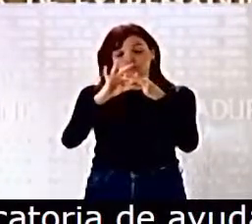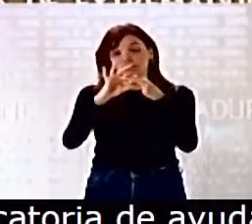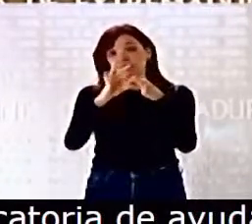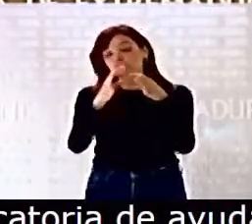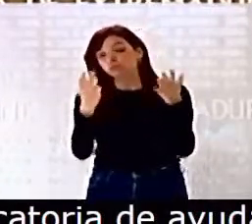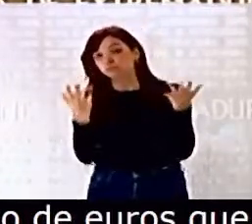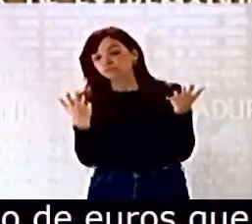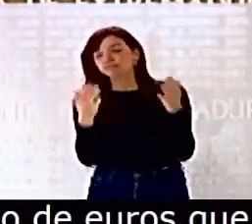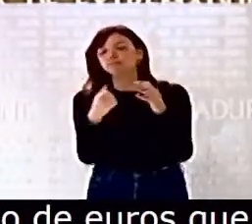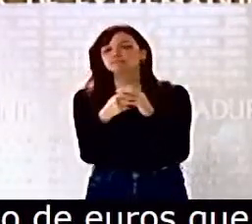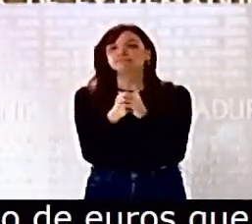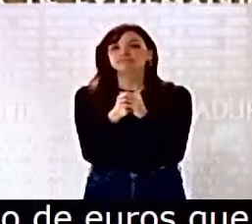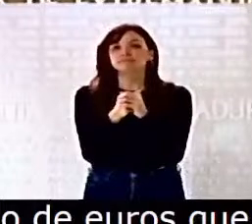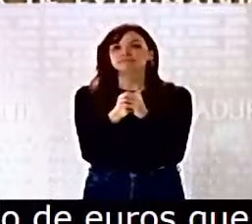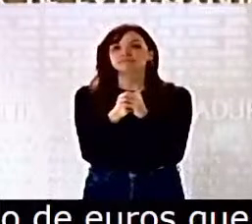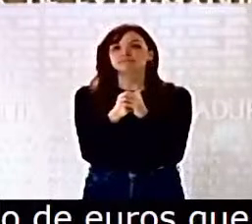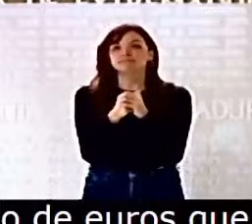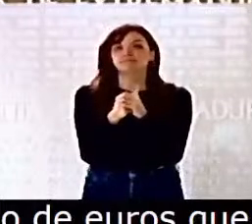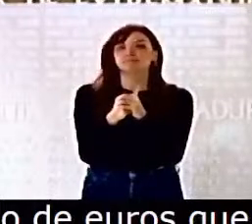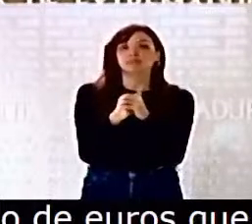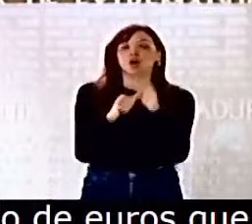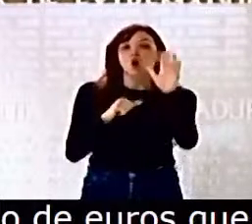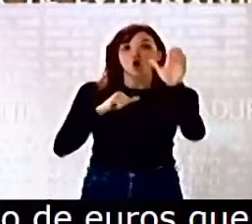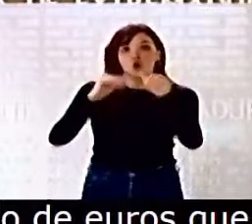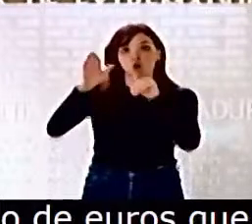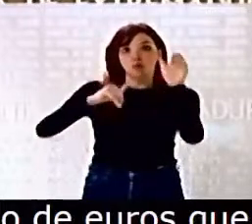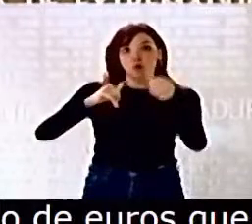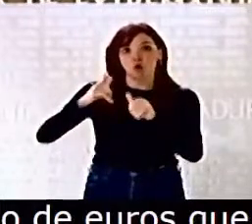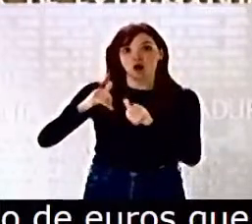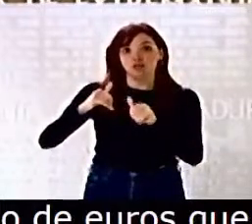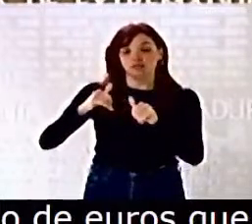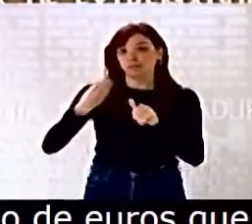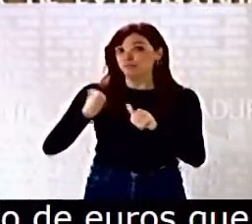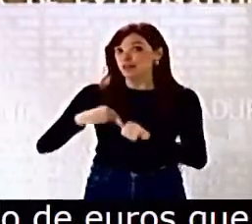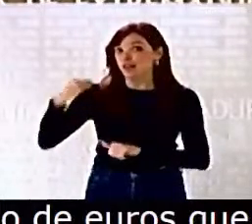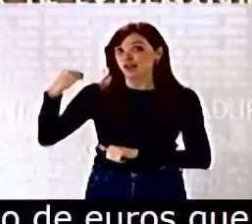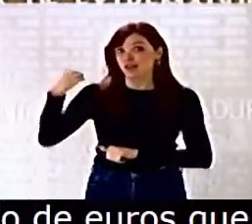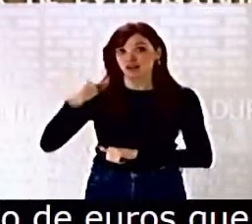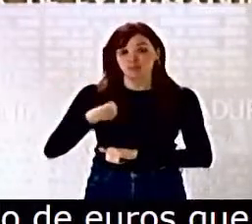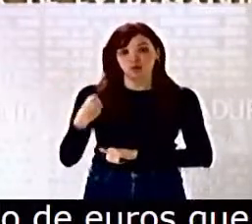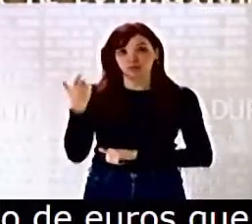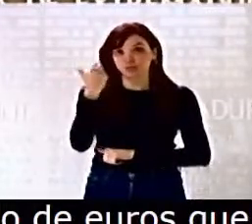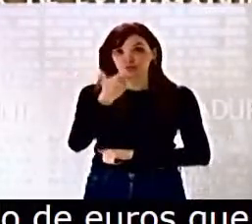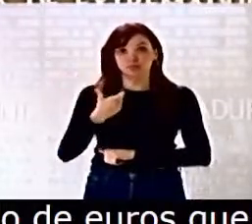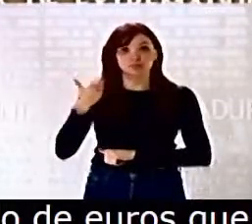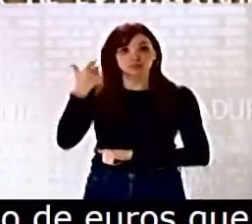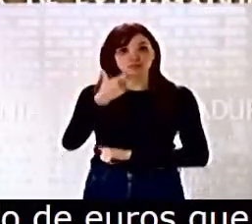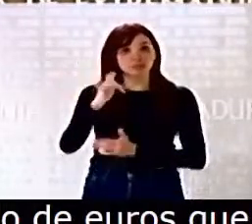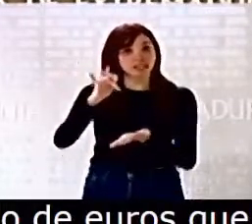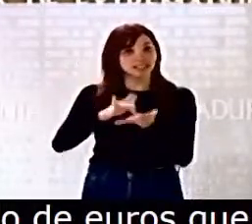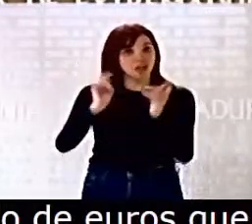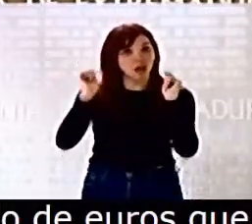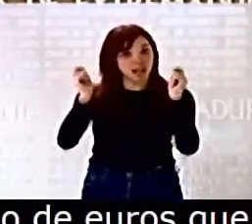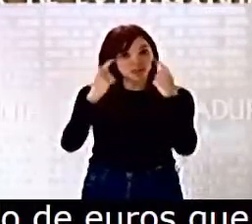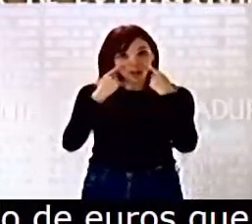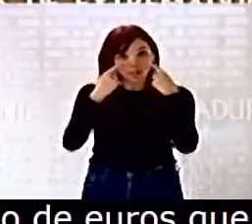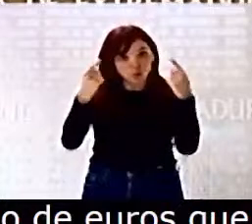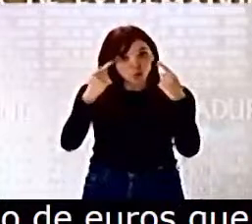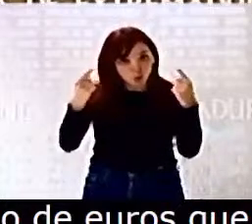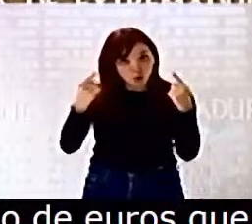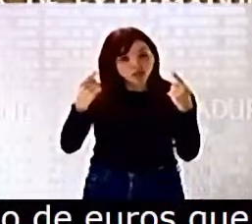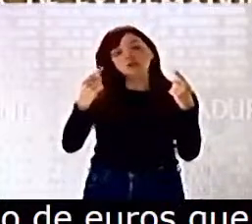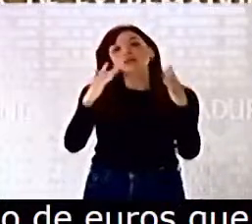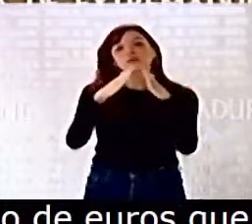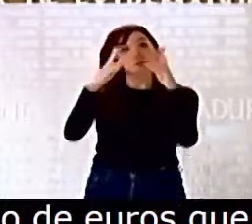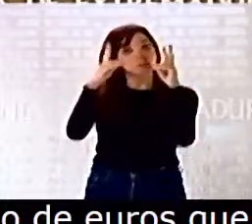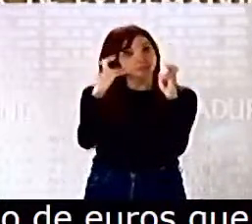la que se convocó durante el confinamiento y el primer estado de alarma y que vendrá a subvenir